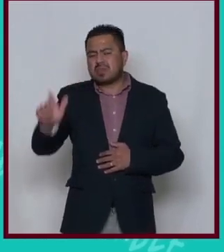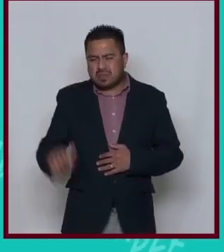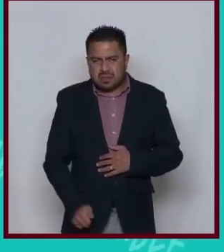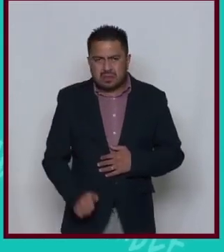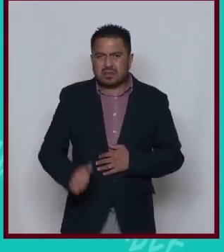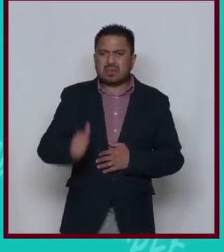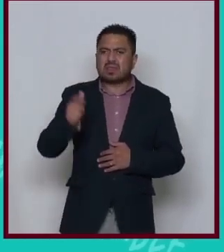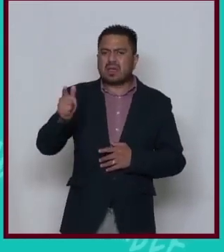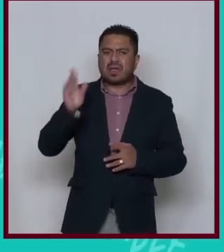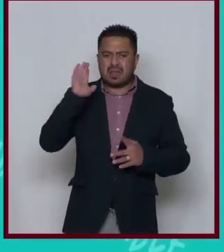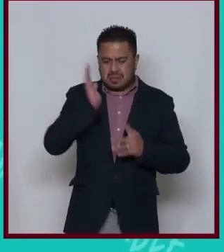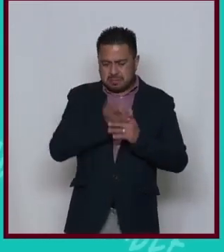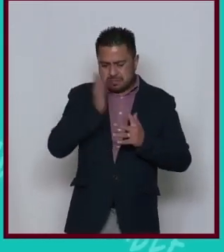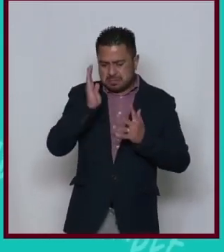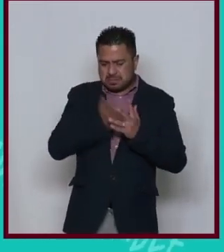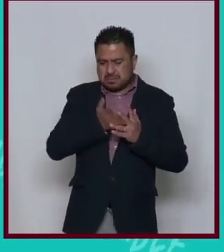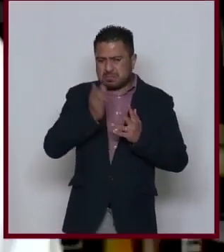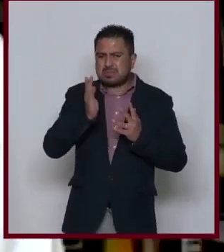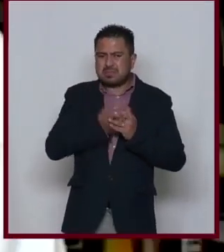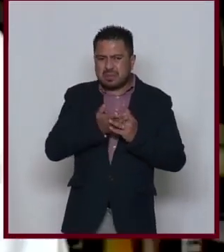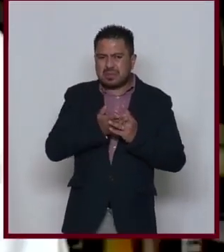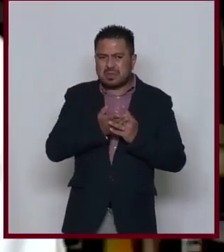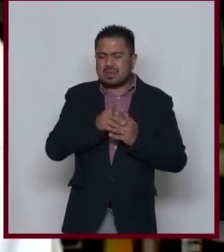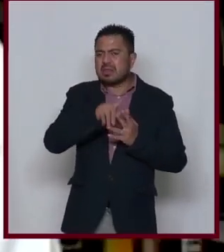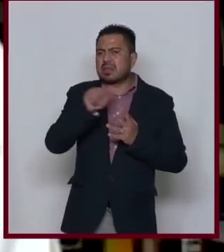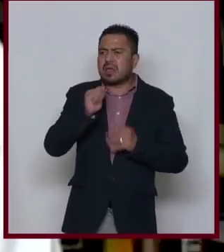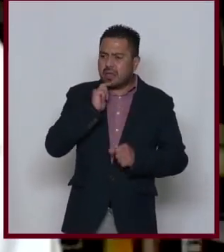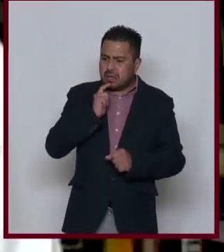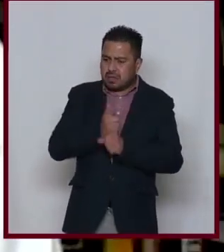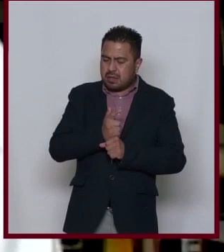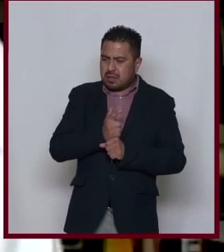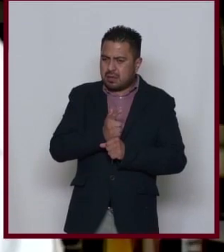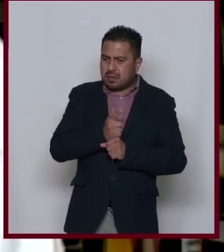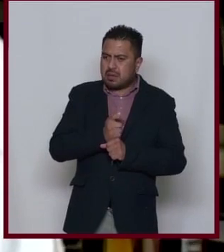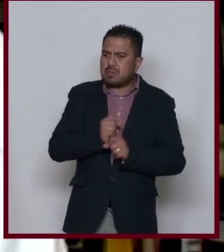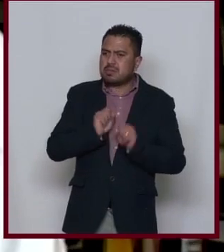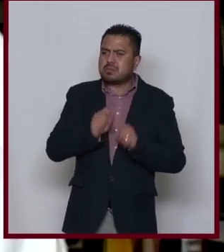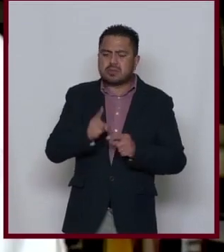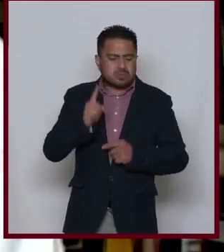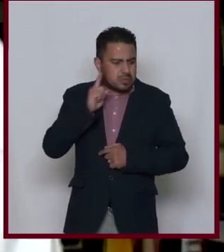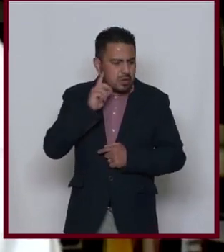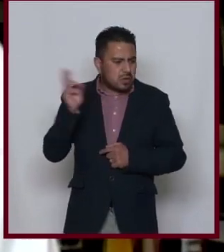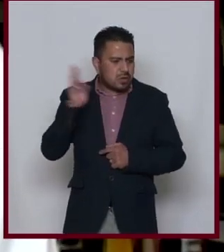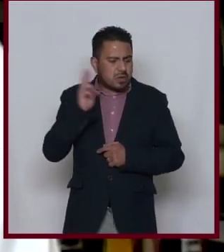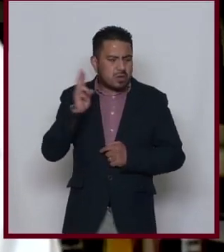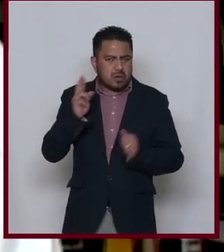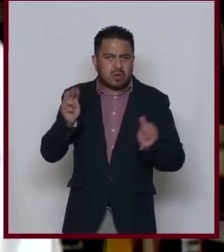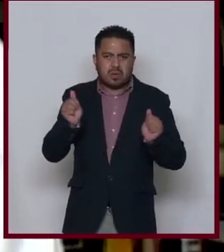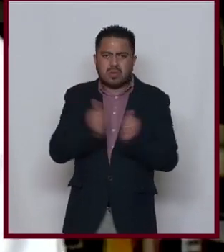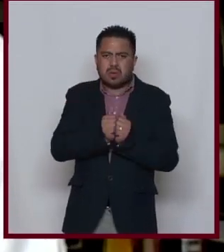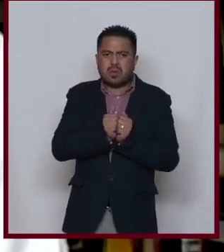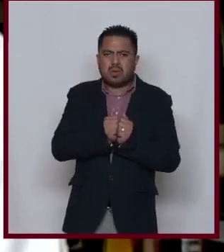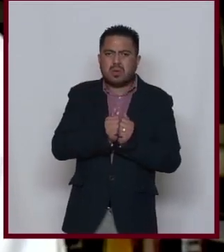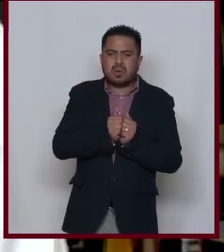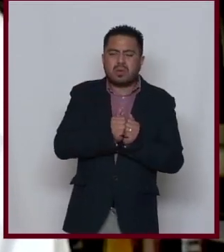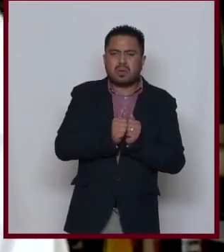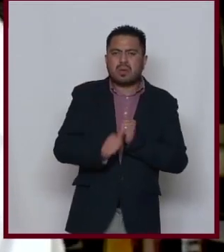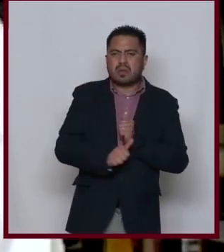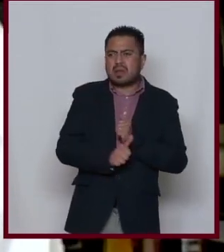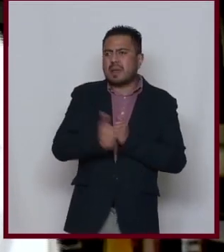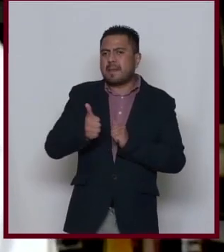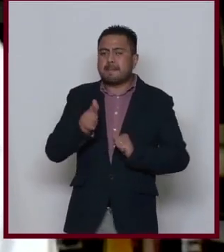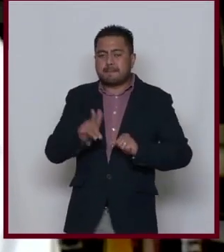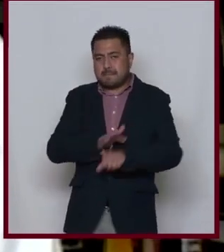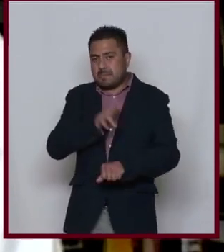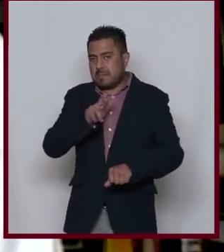la fraccionaba a la mitad, se dio cuenta de que era un mismo sonido, pero con una cantidad